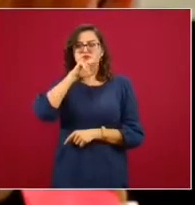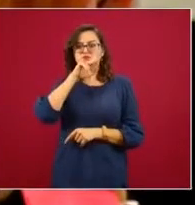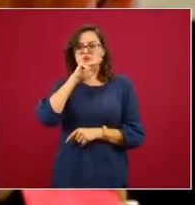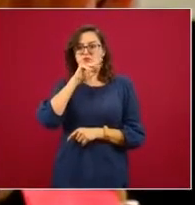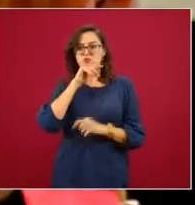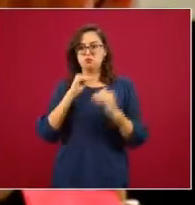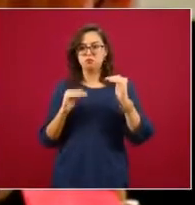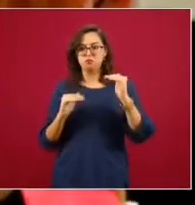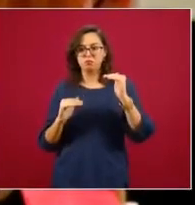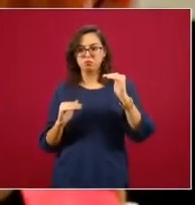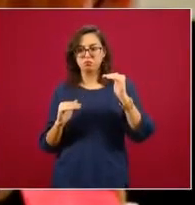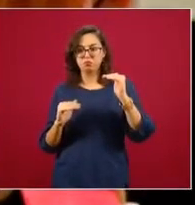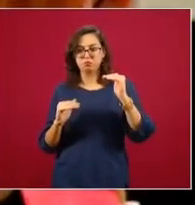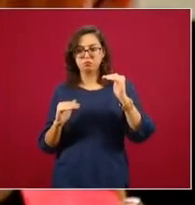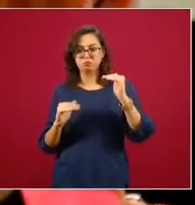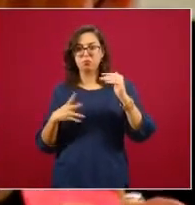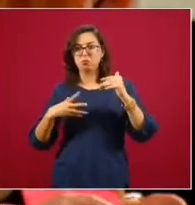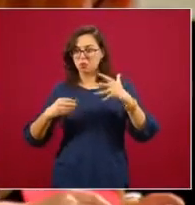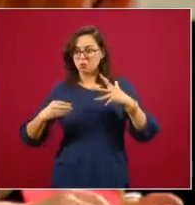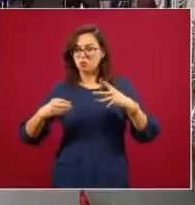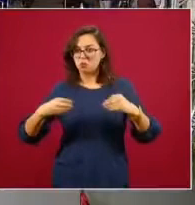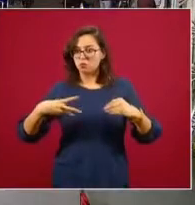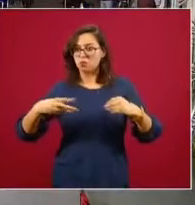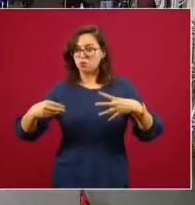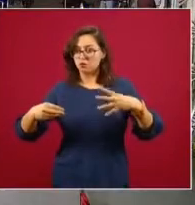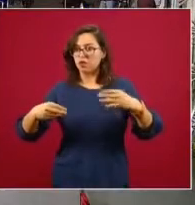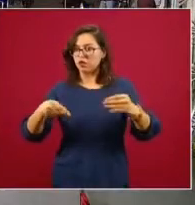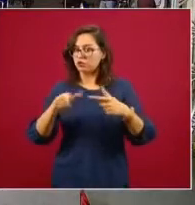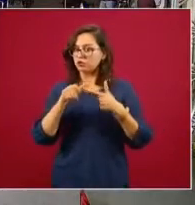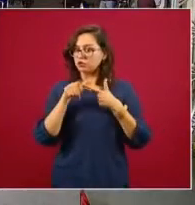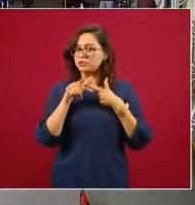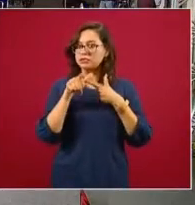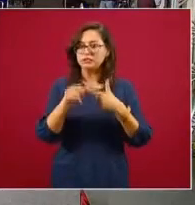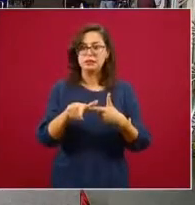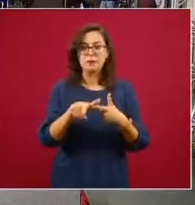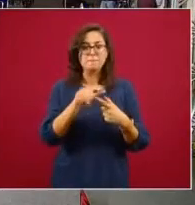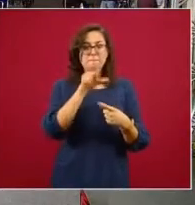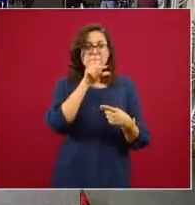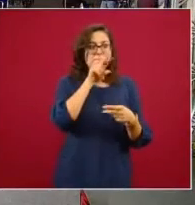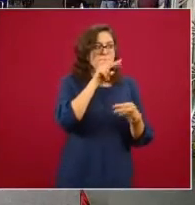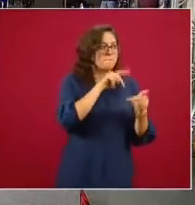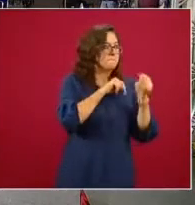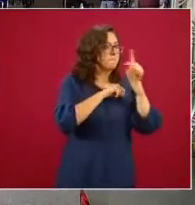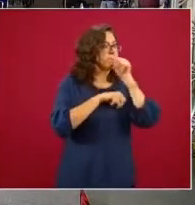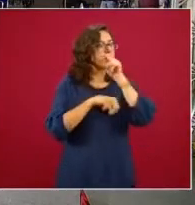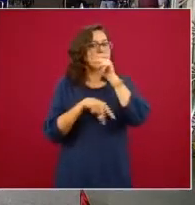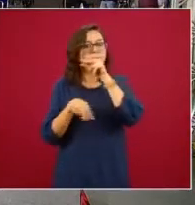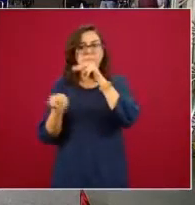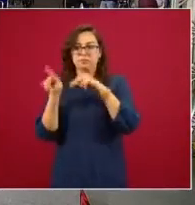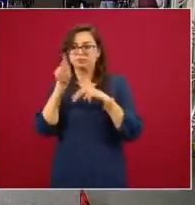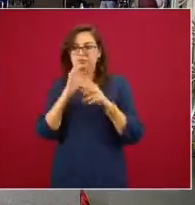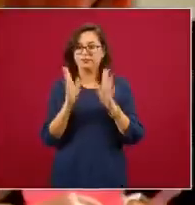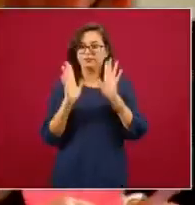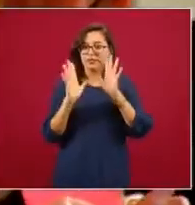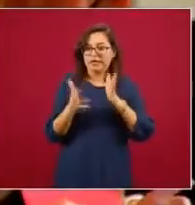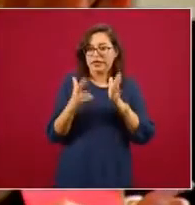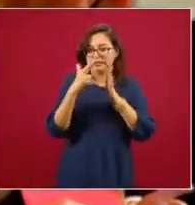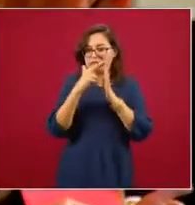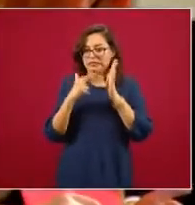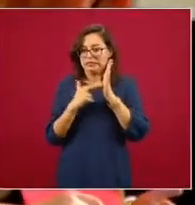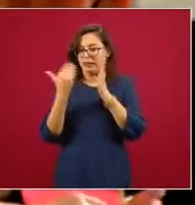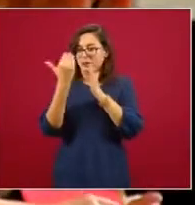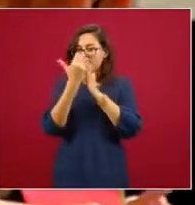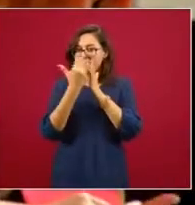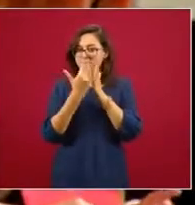que los contagios continúan en la Ciudad de México. Está preocupada por esta situación. Se han tomado medidas en el sentido